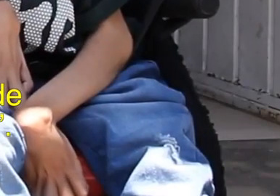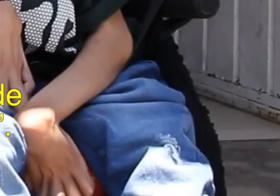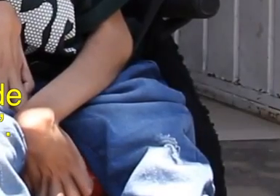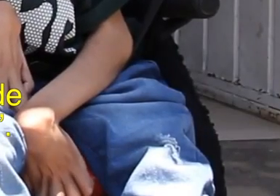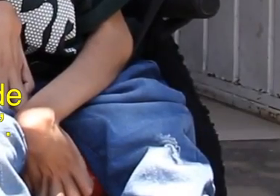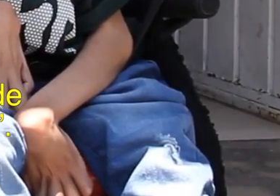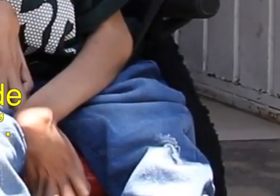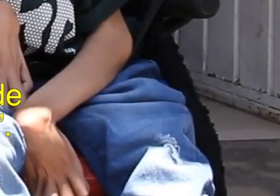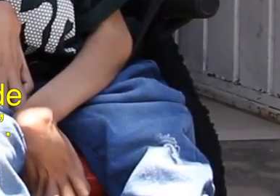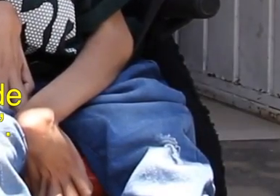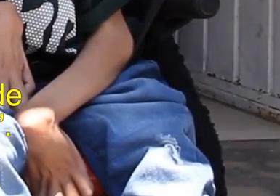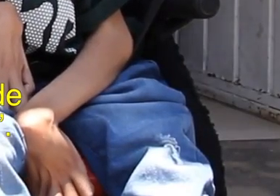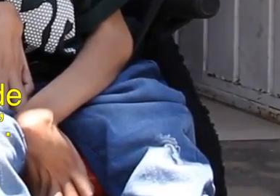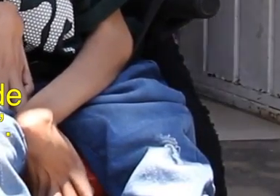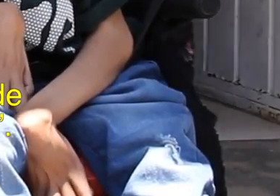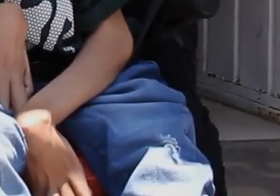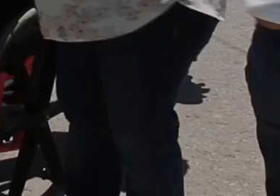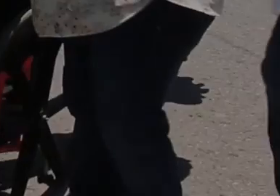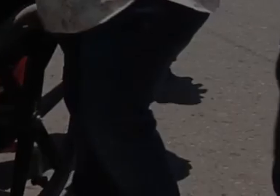notimex